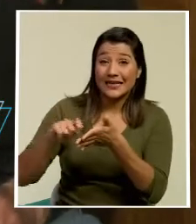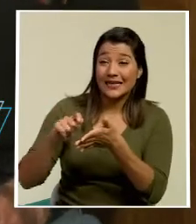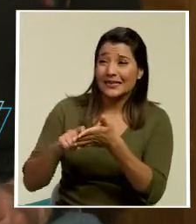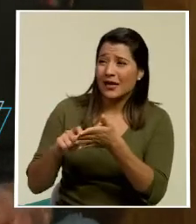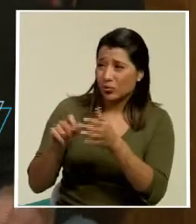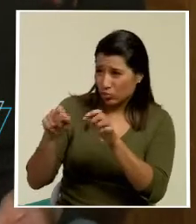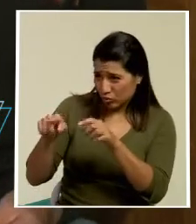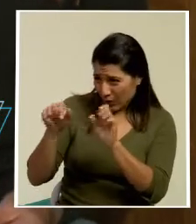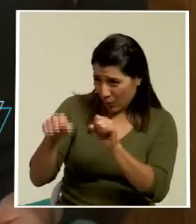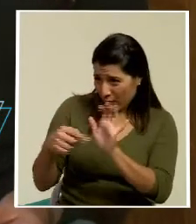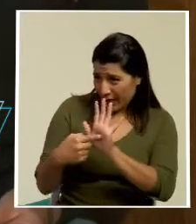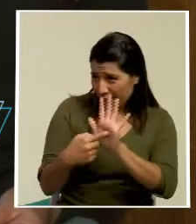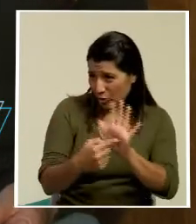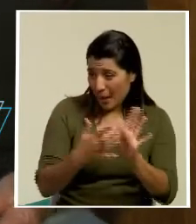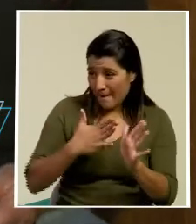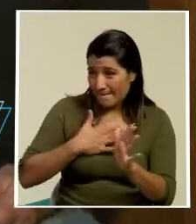un